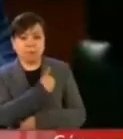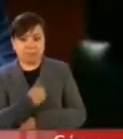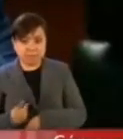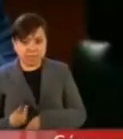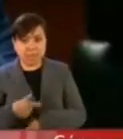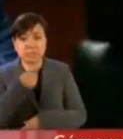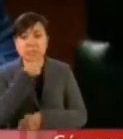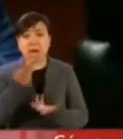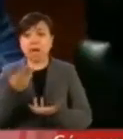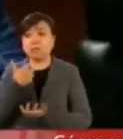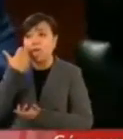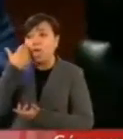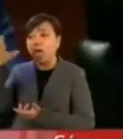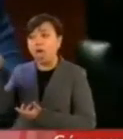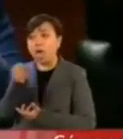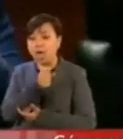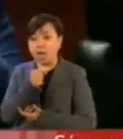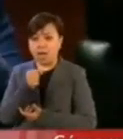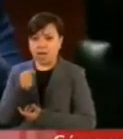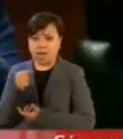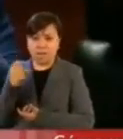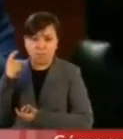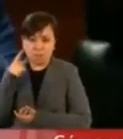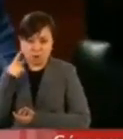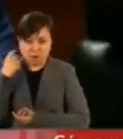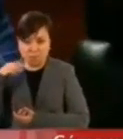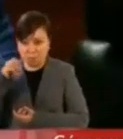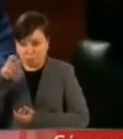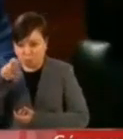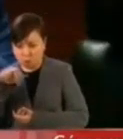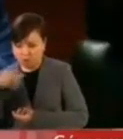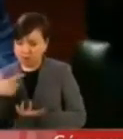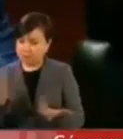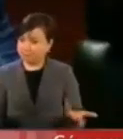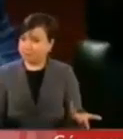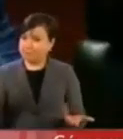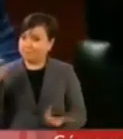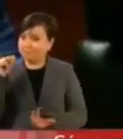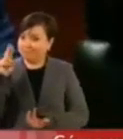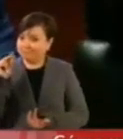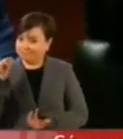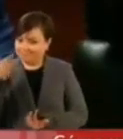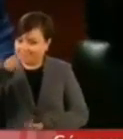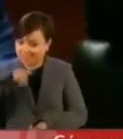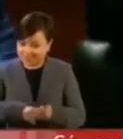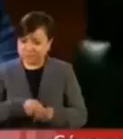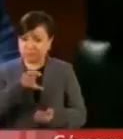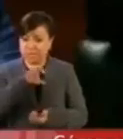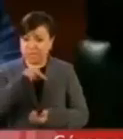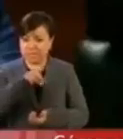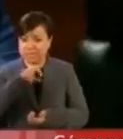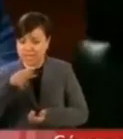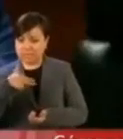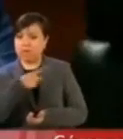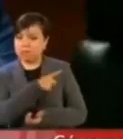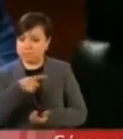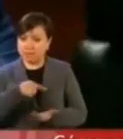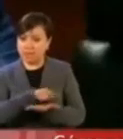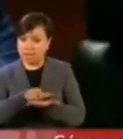favor a la vida democrática del país, y mucho menos a los derechos humanos que debe tutelar.